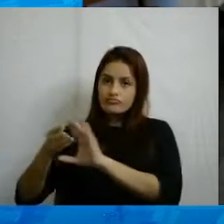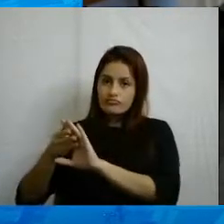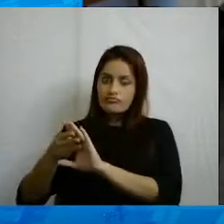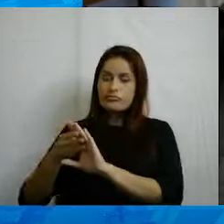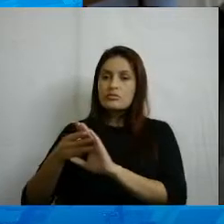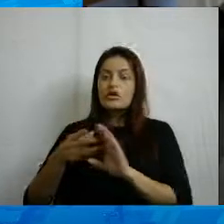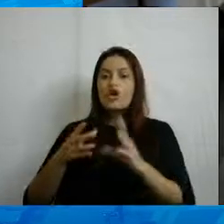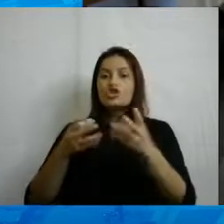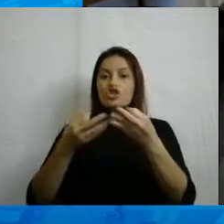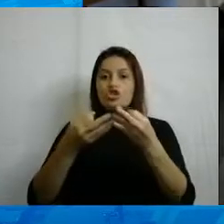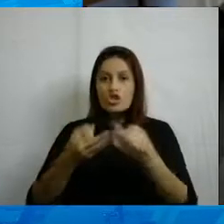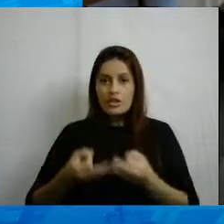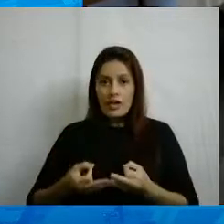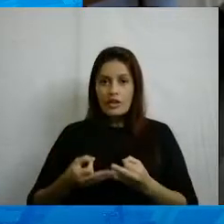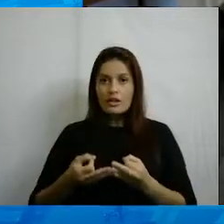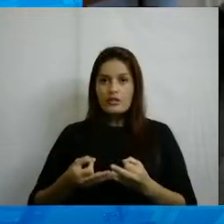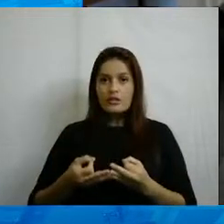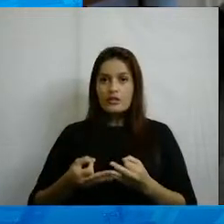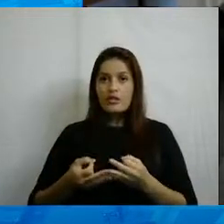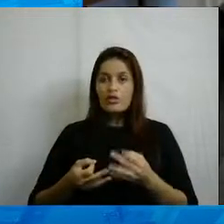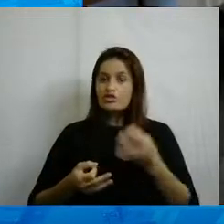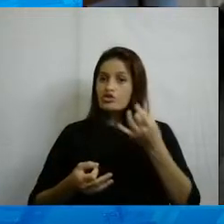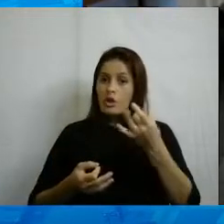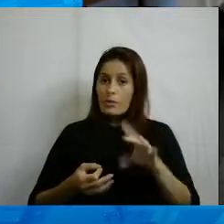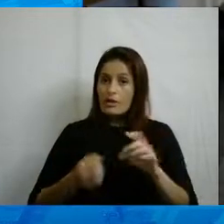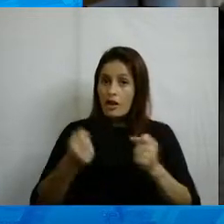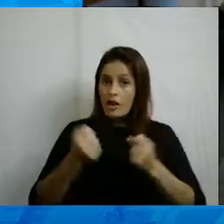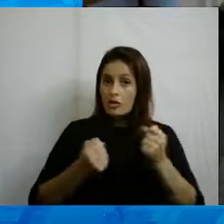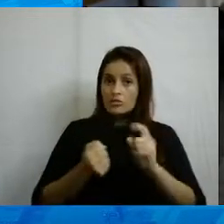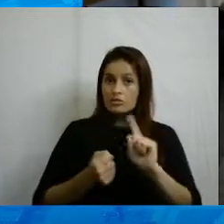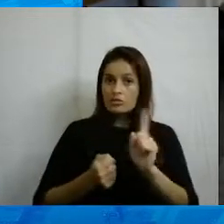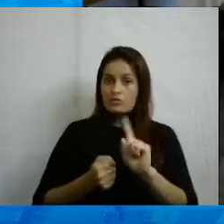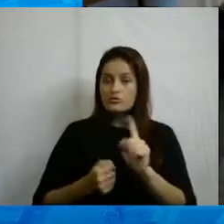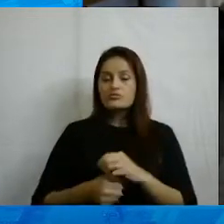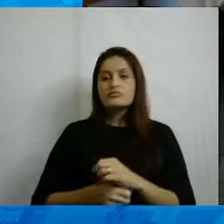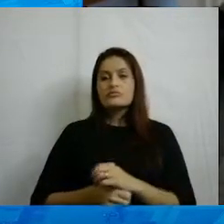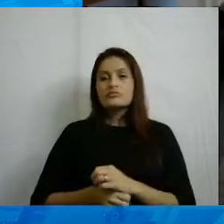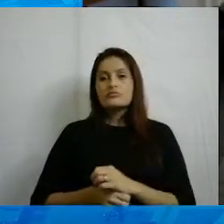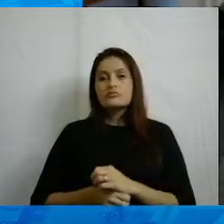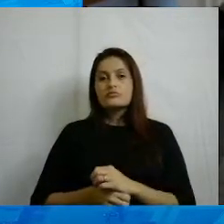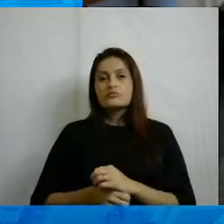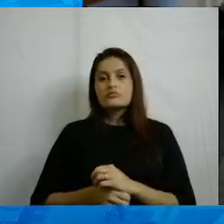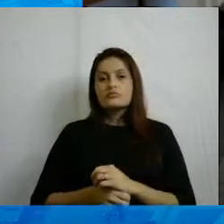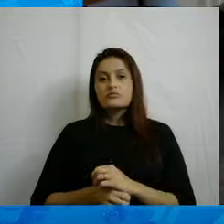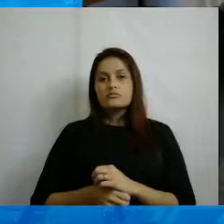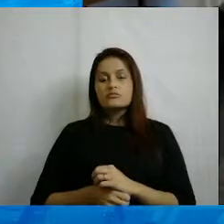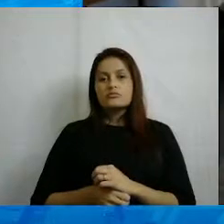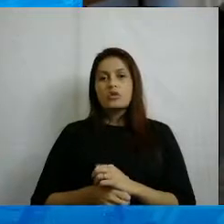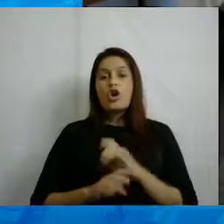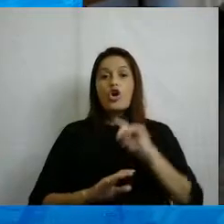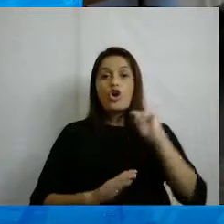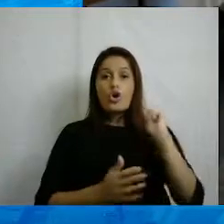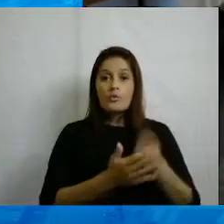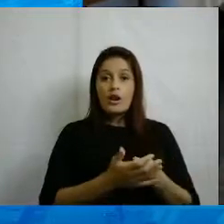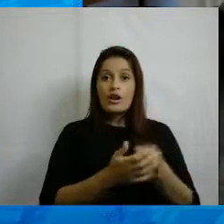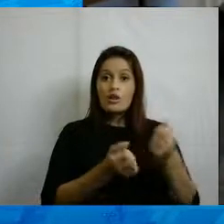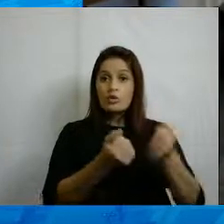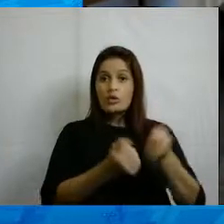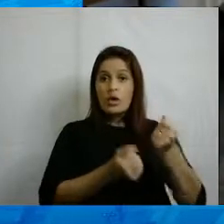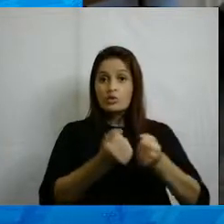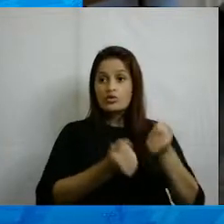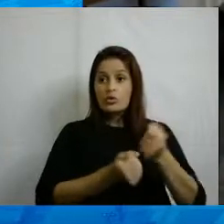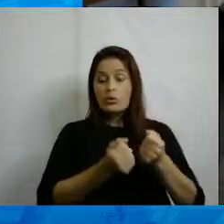el valor total del proyecto no solo considera, como para no redundar, claro, también. A diferencia de comprar un vehículo de